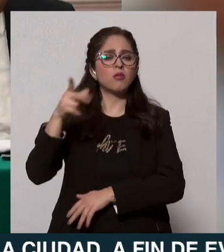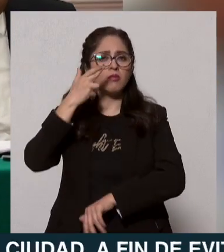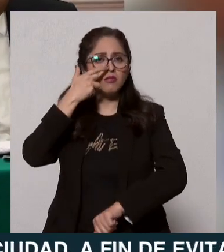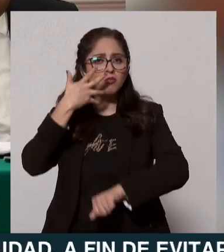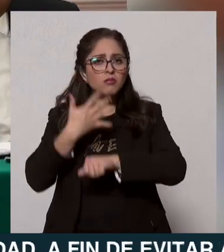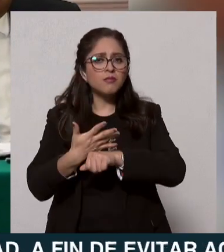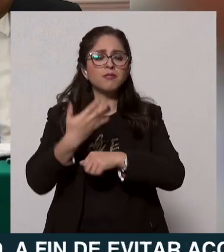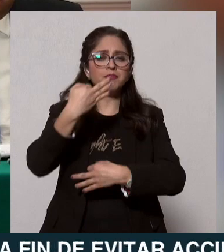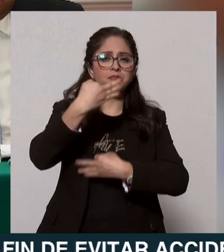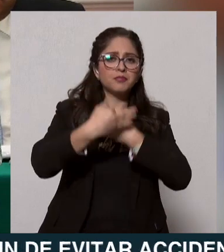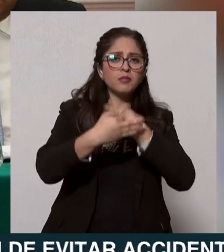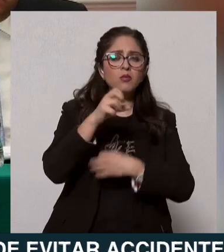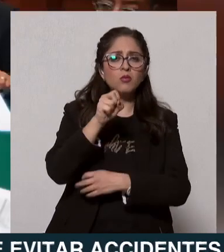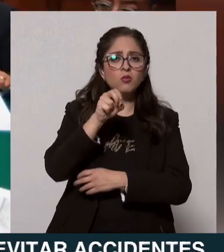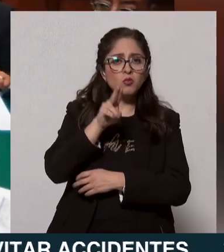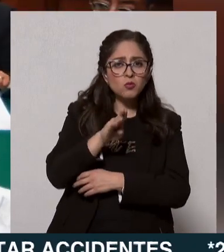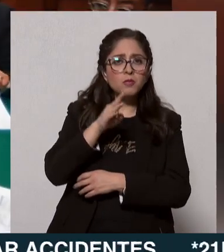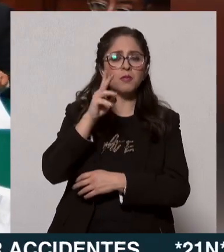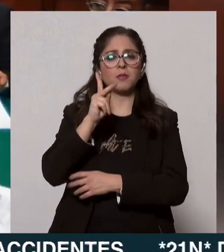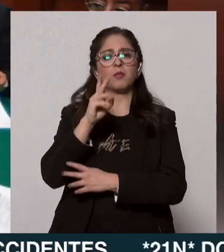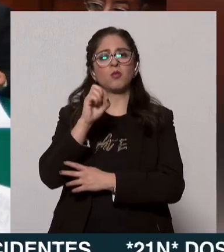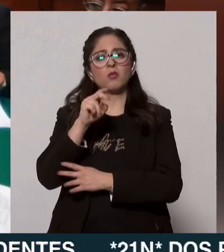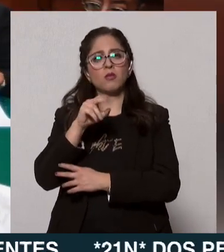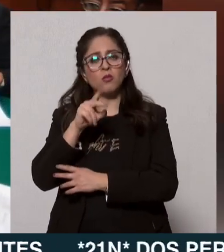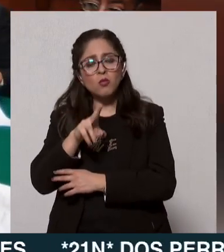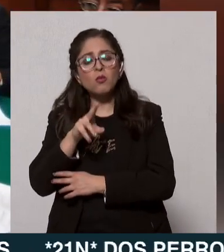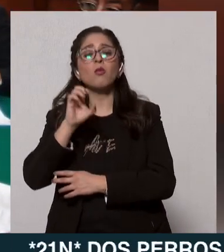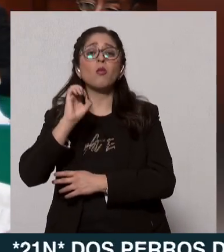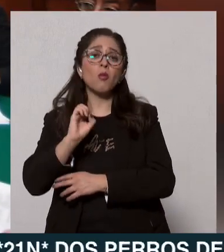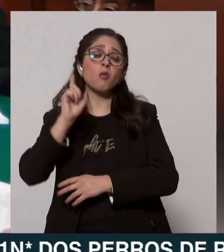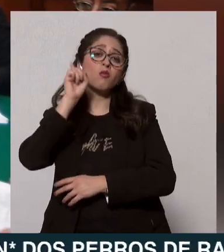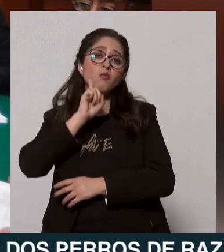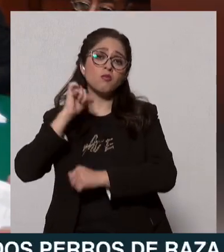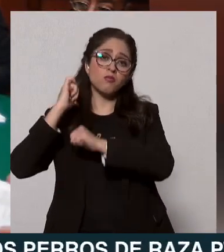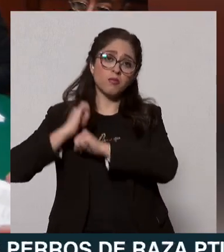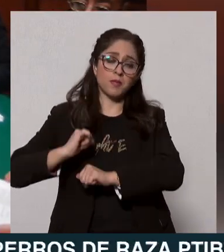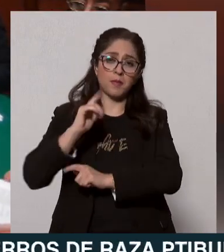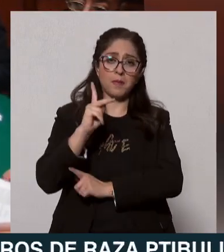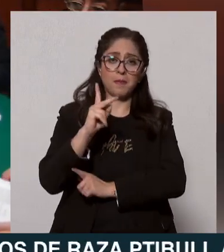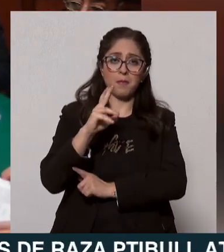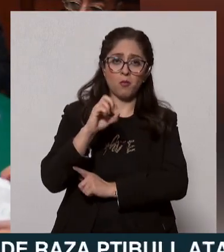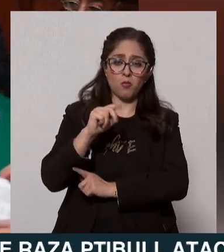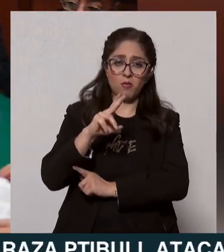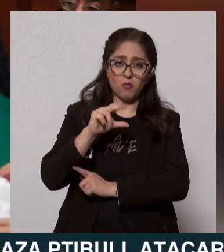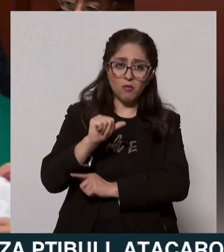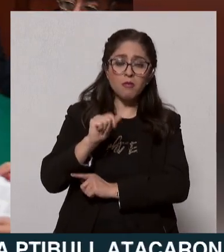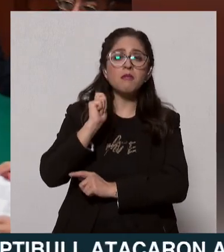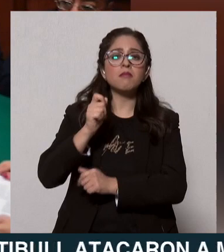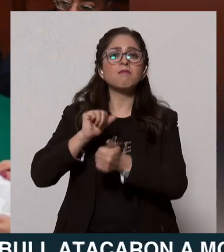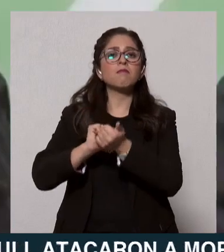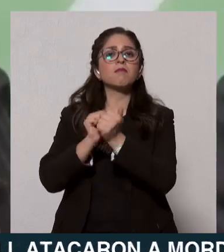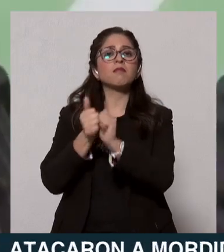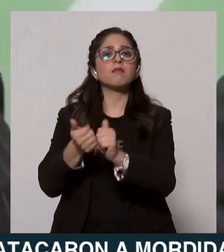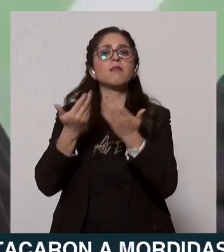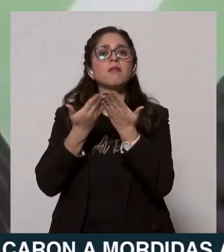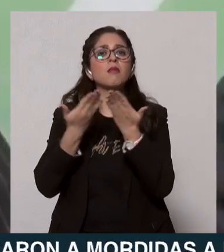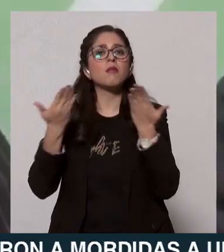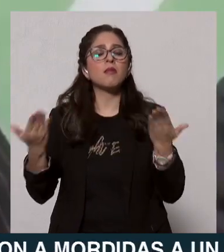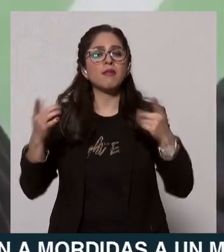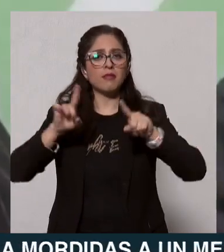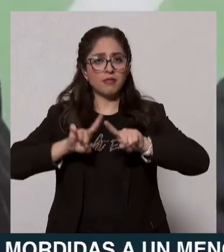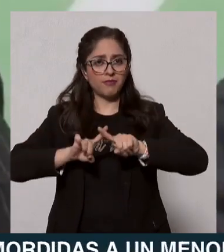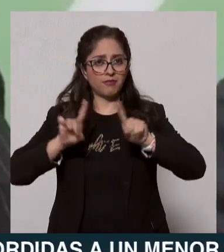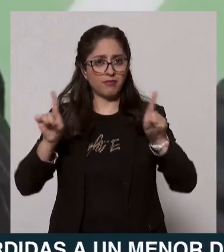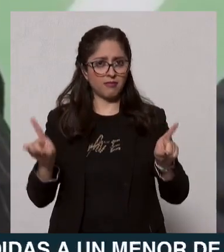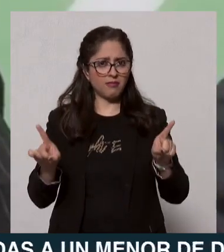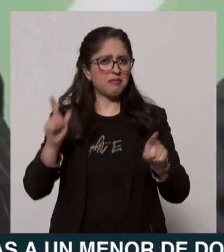su procurador y finalmente ya él o la procuradora, ahora partimos a una estructura diferente que es más